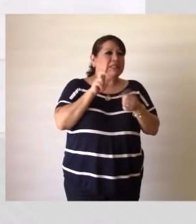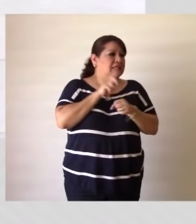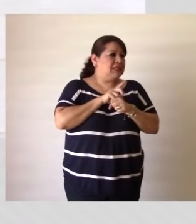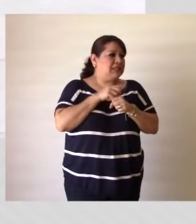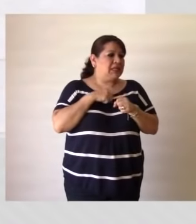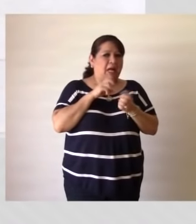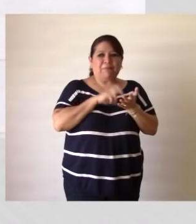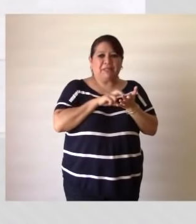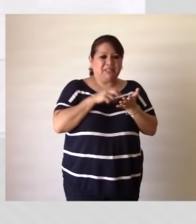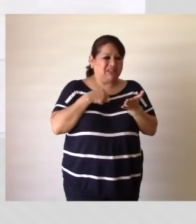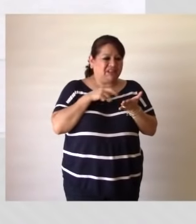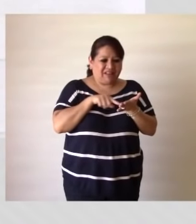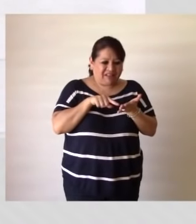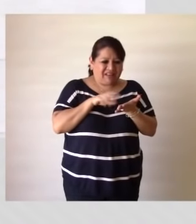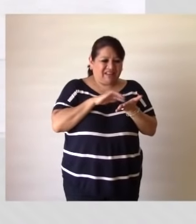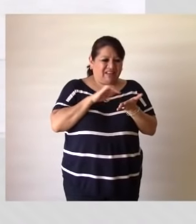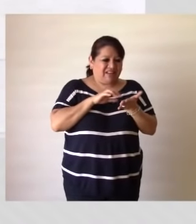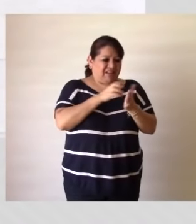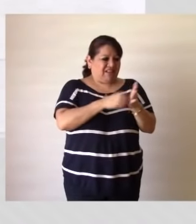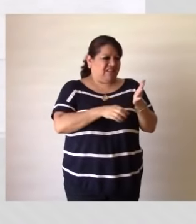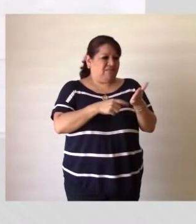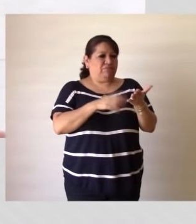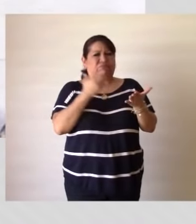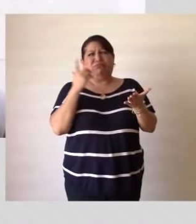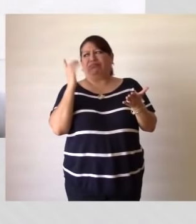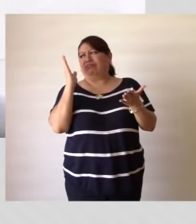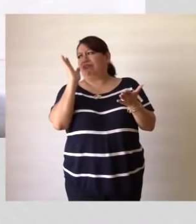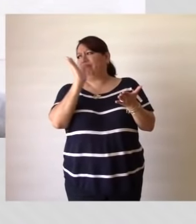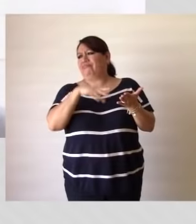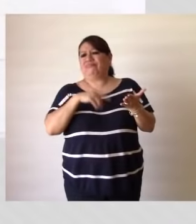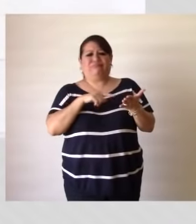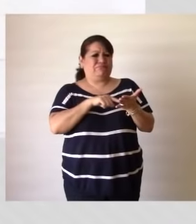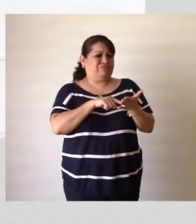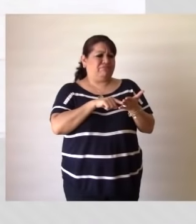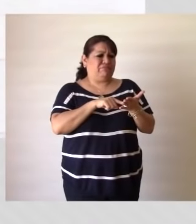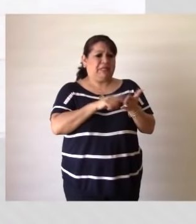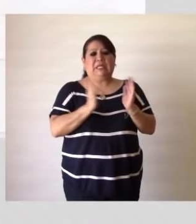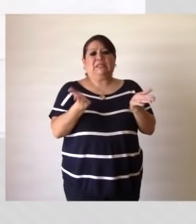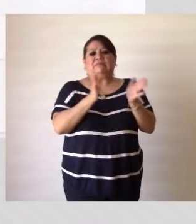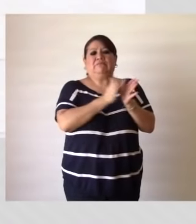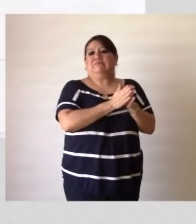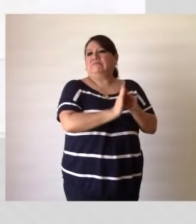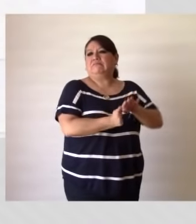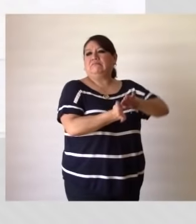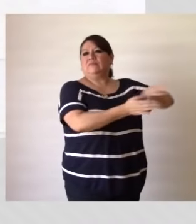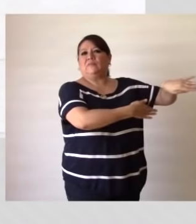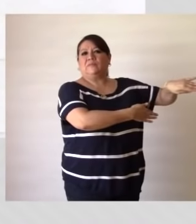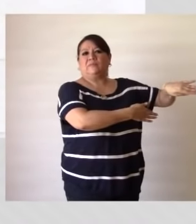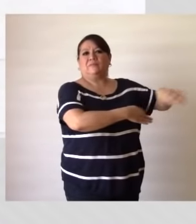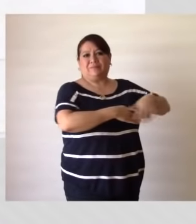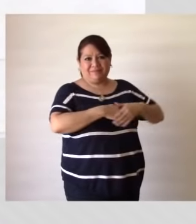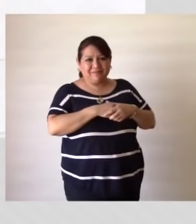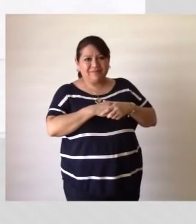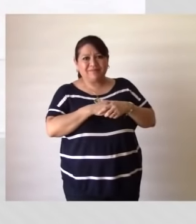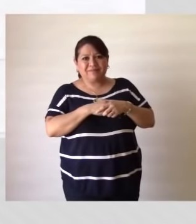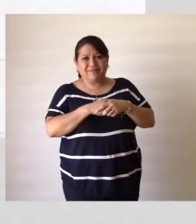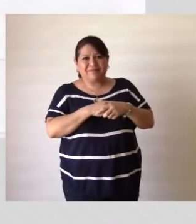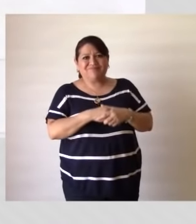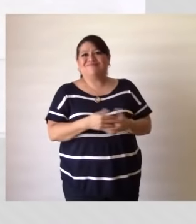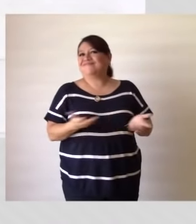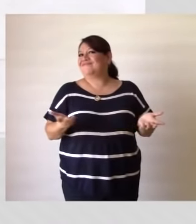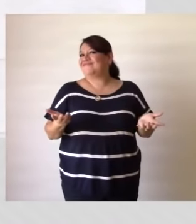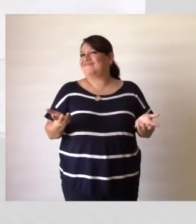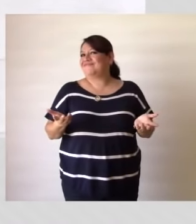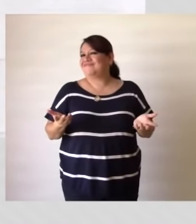muy largo lo divido en dos puntos adiós en qué momento perdimos la sensibilidad